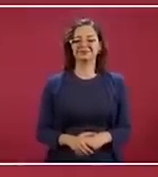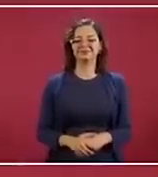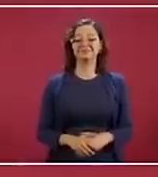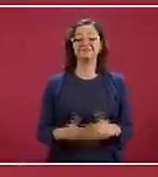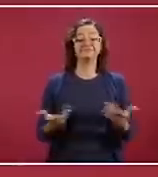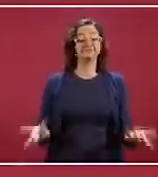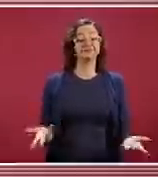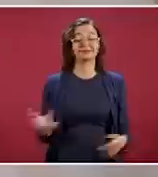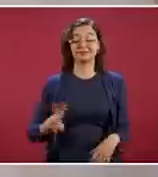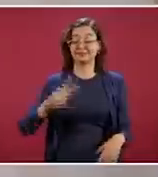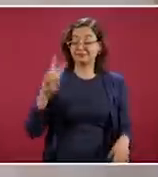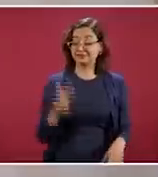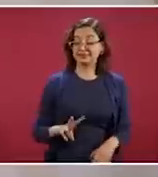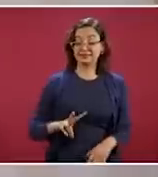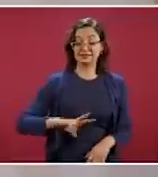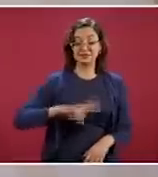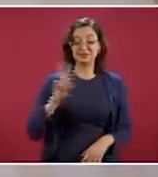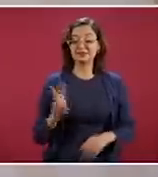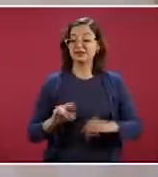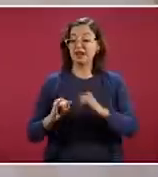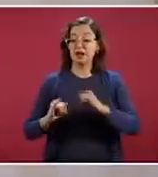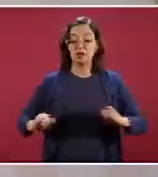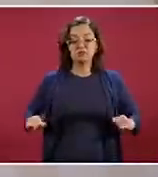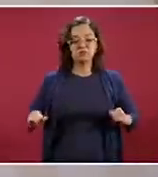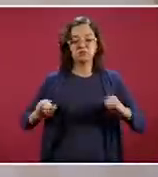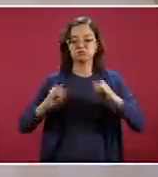de instituciones,